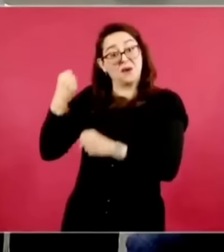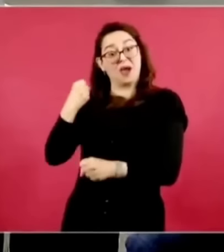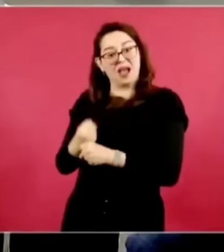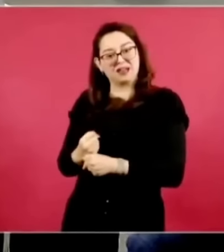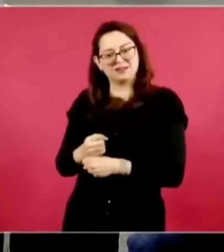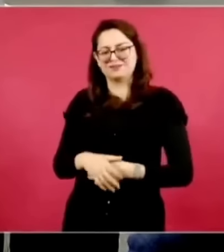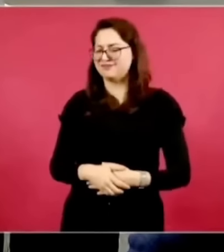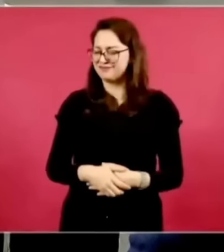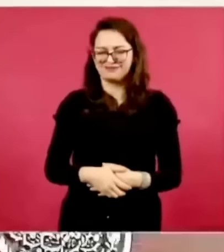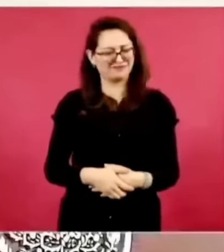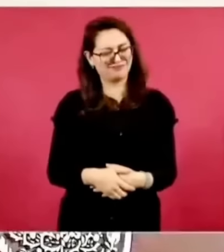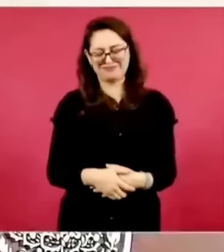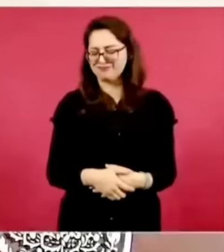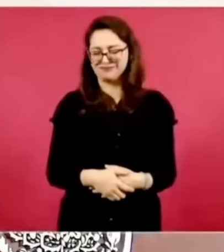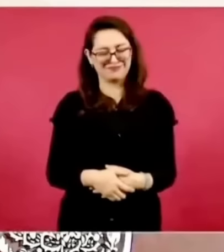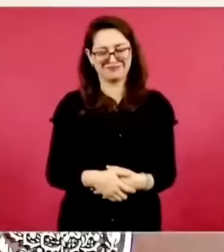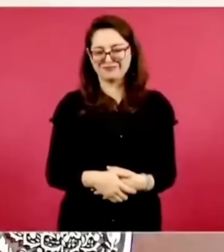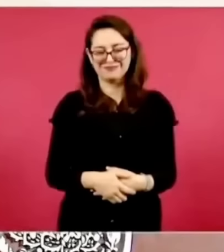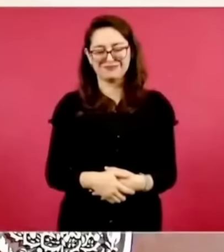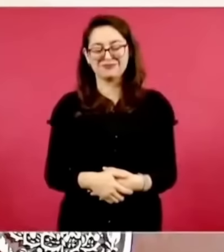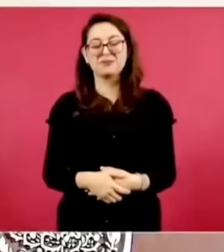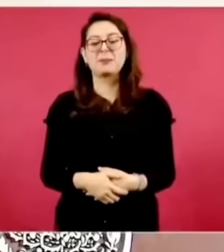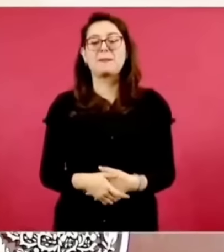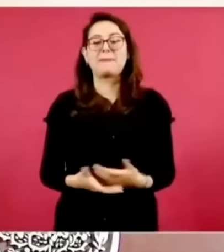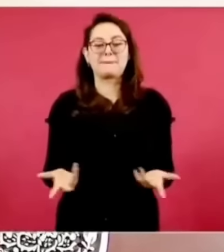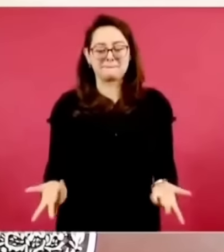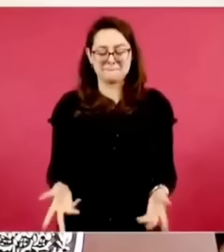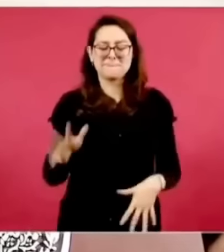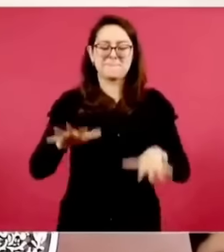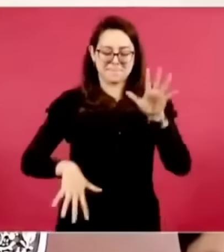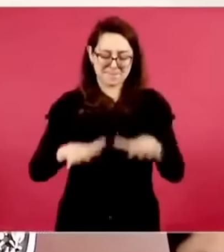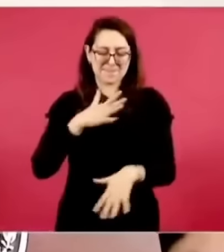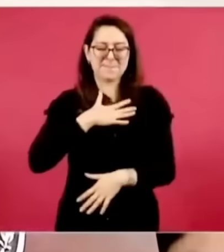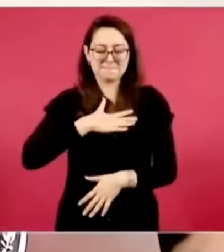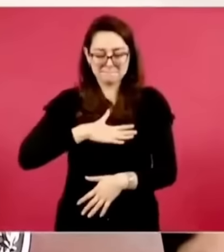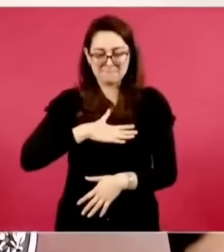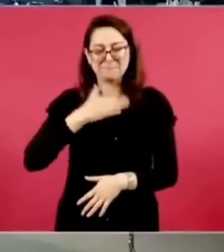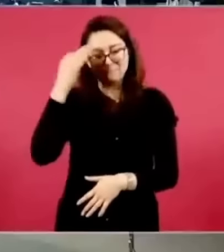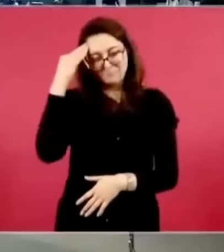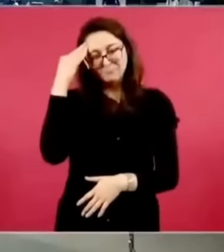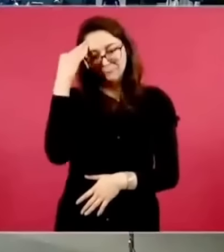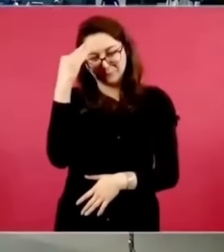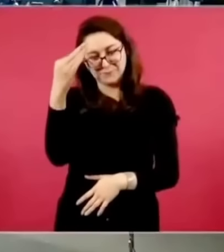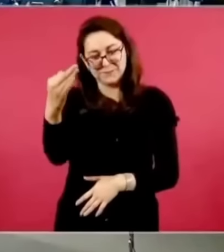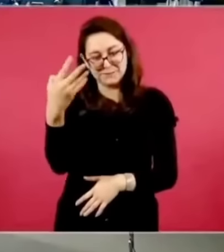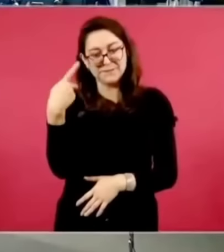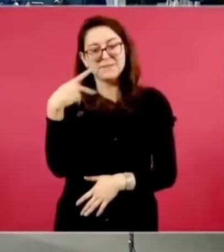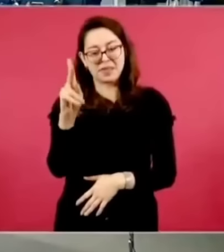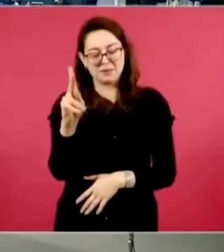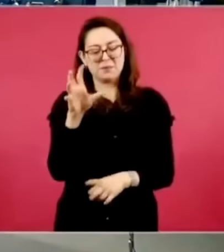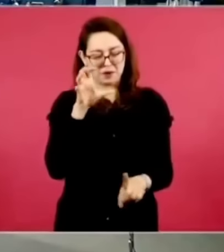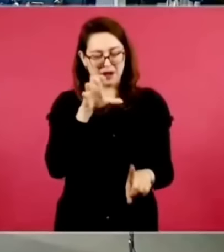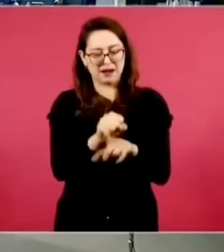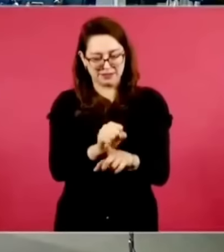nuevo de nuevo de nuevo la justicia Tarda pero llega Ah eso eso me